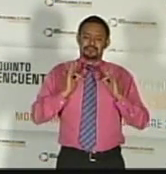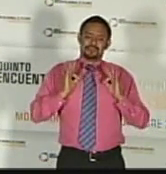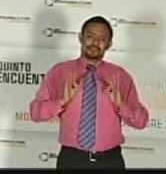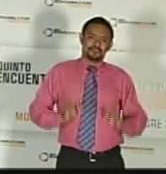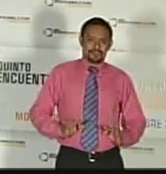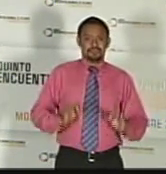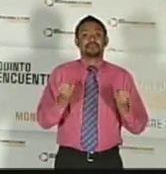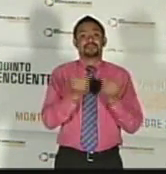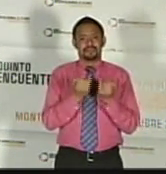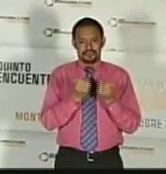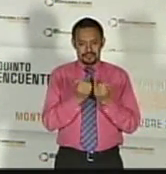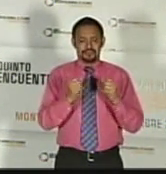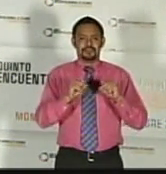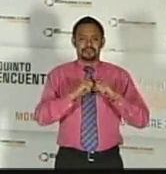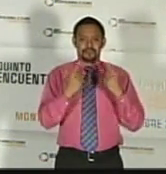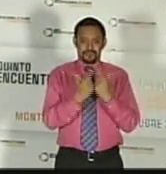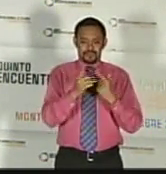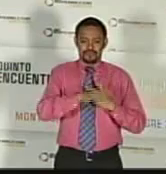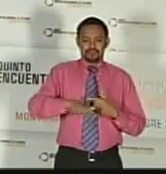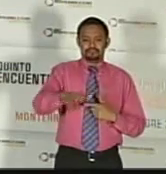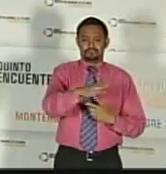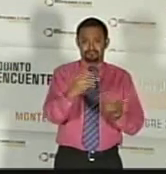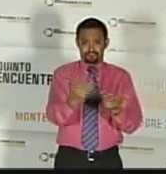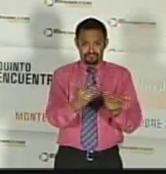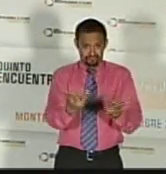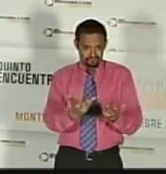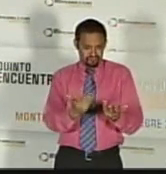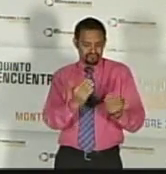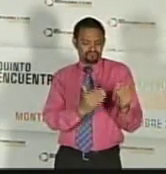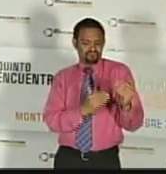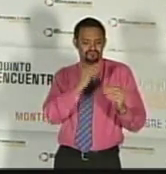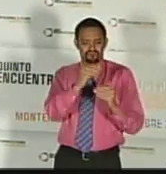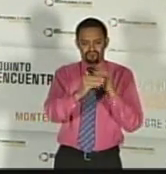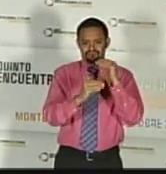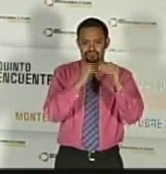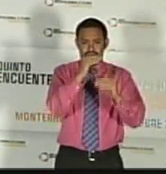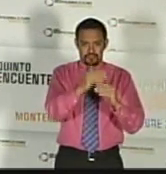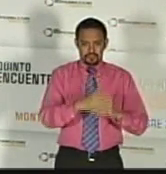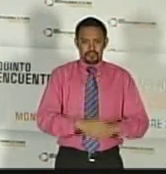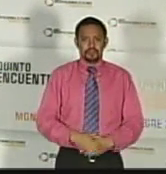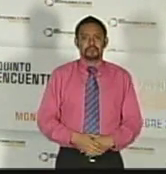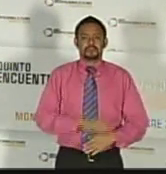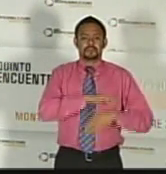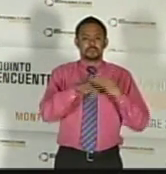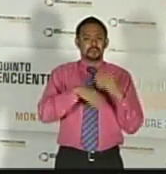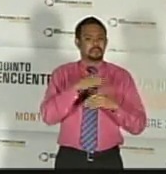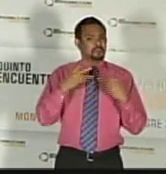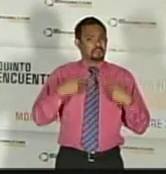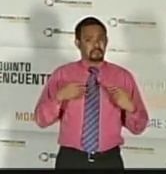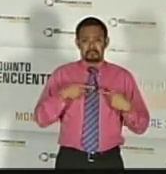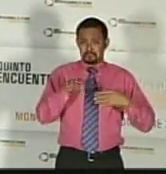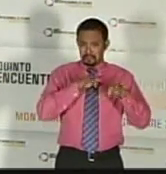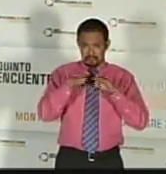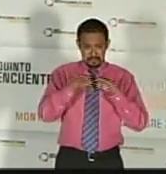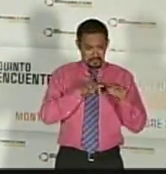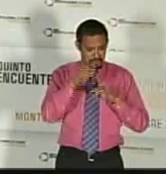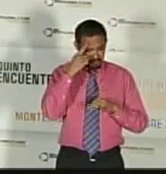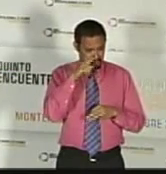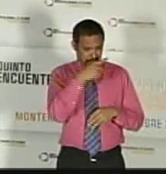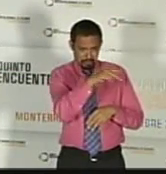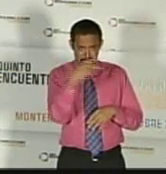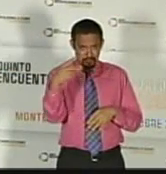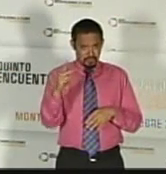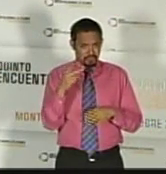una sociedad que se autorrealiza. Todos los estudiantes de la evolución consciente están trabajando para identificar su vocación y